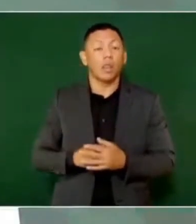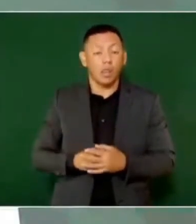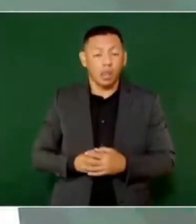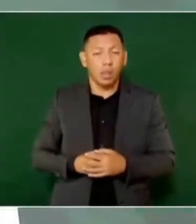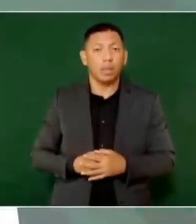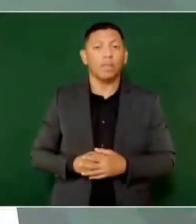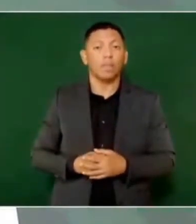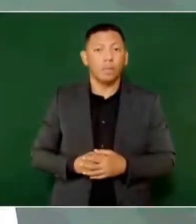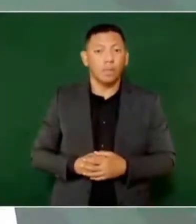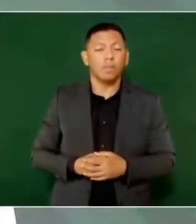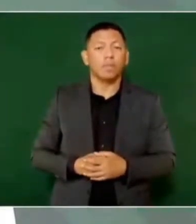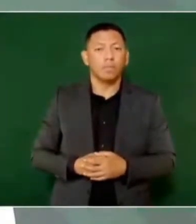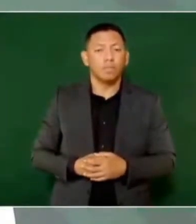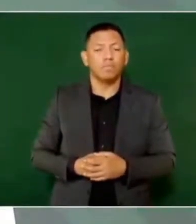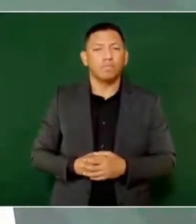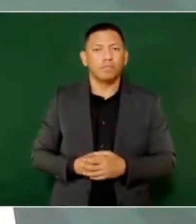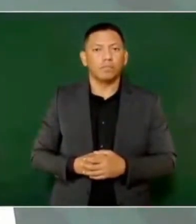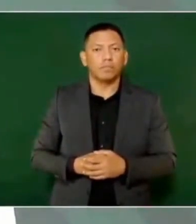100 millones de dólares,